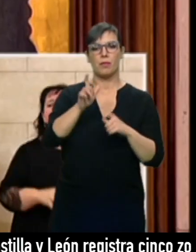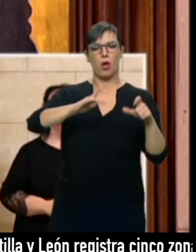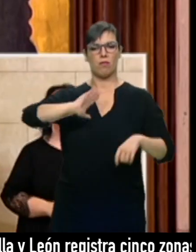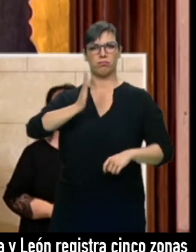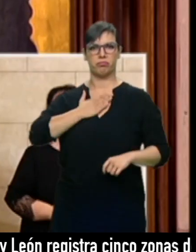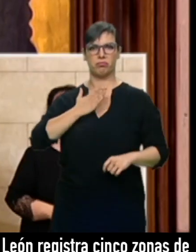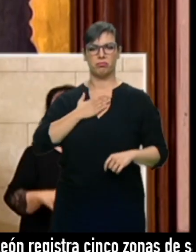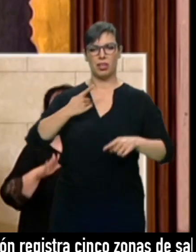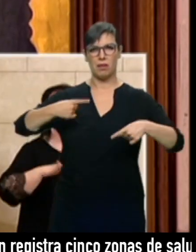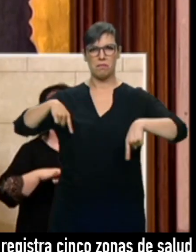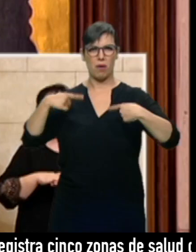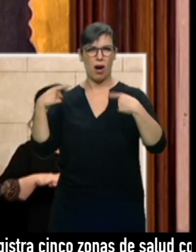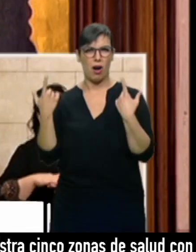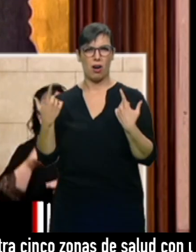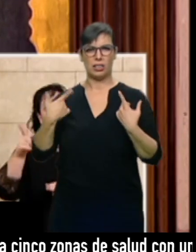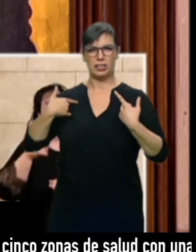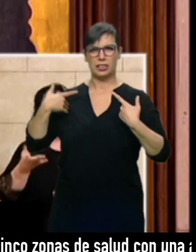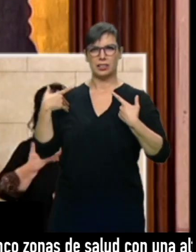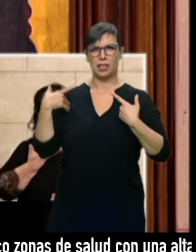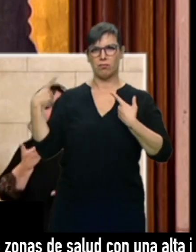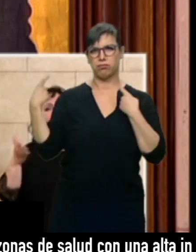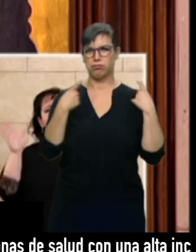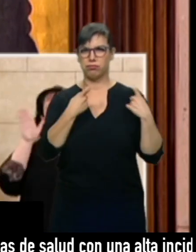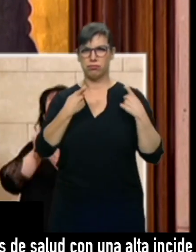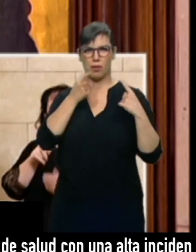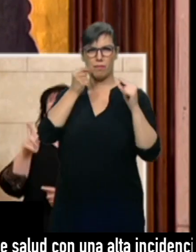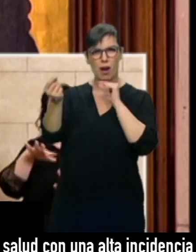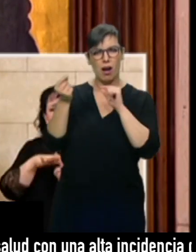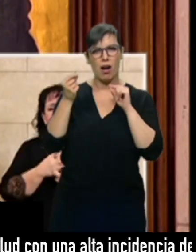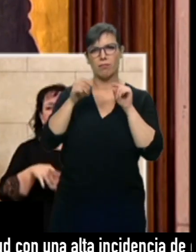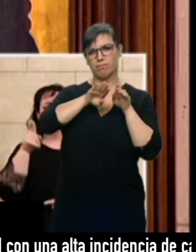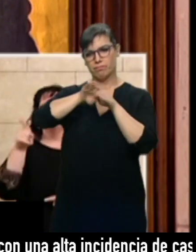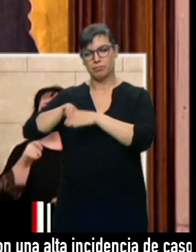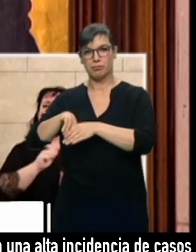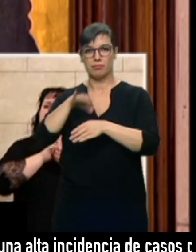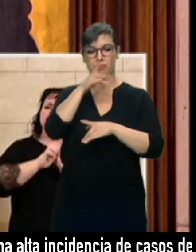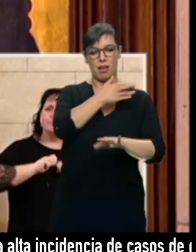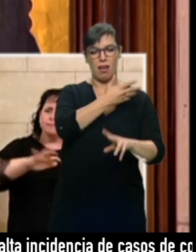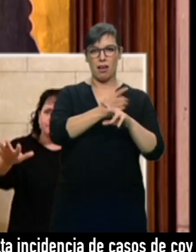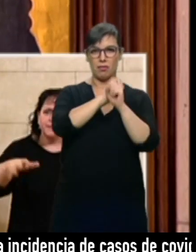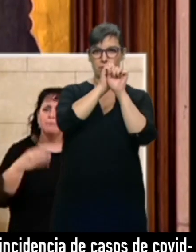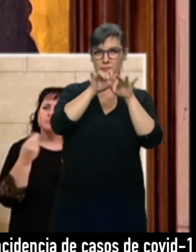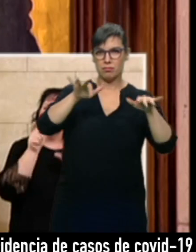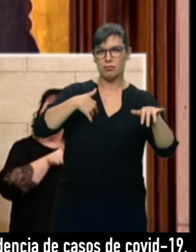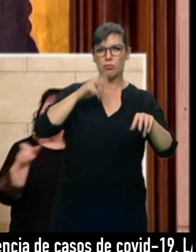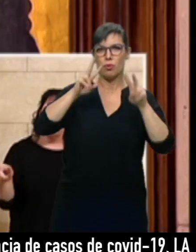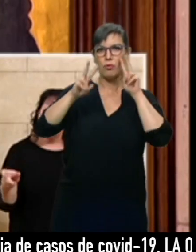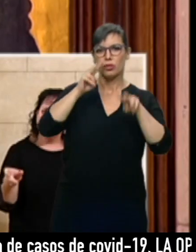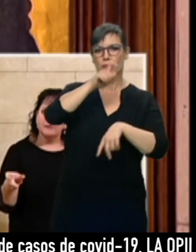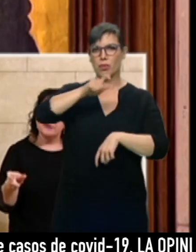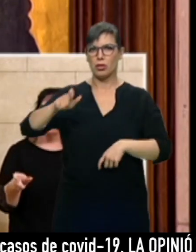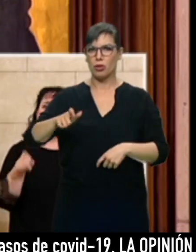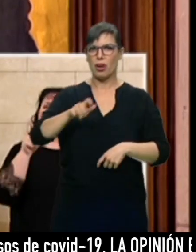la crispación, al enfrentamiento. En esta pandemia hemos visto cómo muchas personas, creyentes y